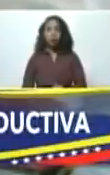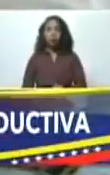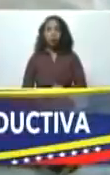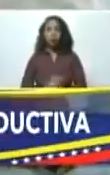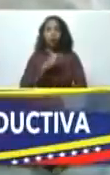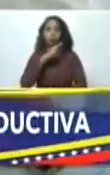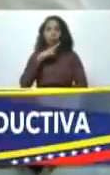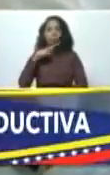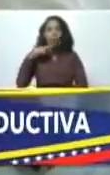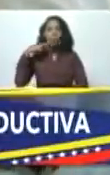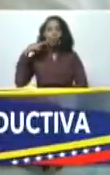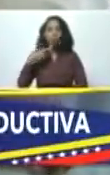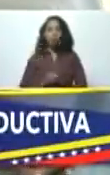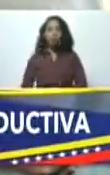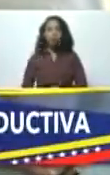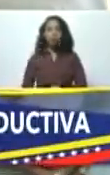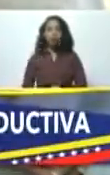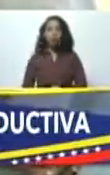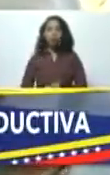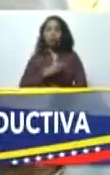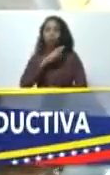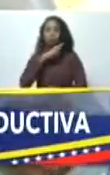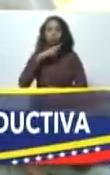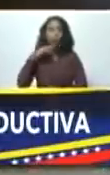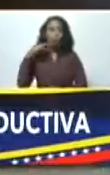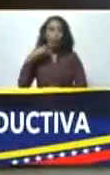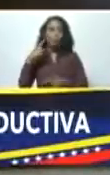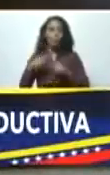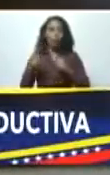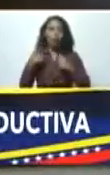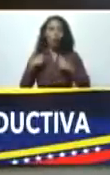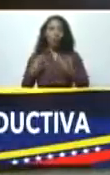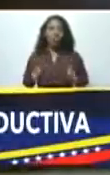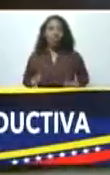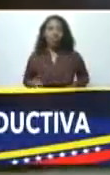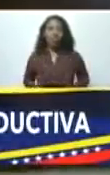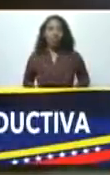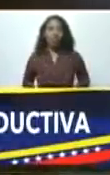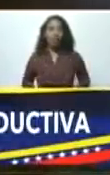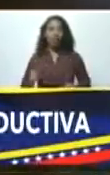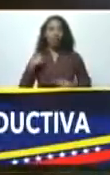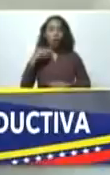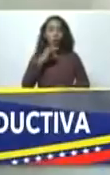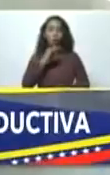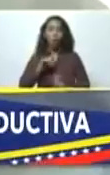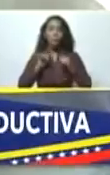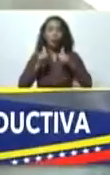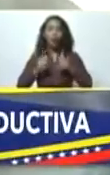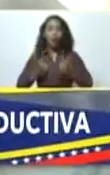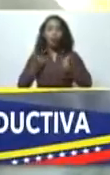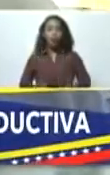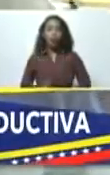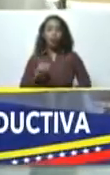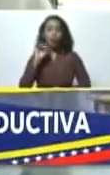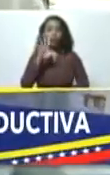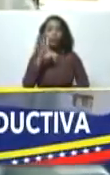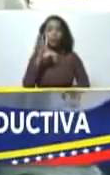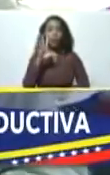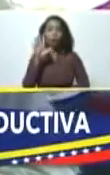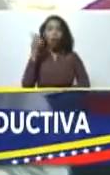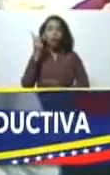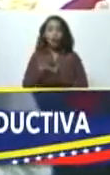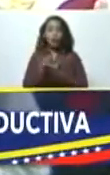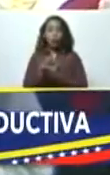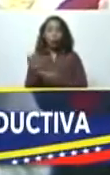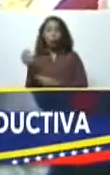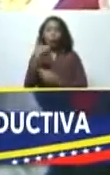Exquisite, vale. Una exquisite. Lo que pasa es que estoy a dieta. Arrancé claro la dieta sí. El lunes. Tengo 5 kilos de más. Ah,